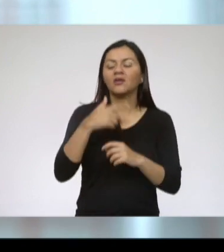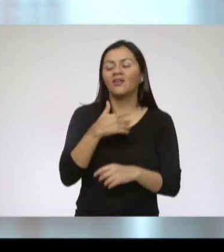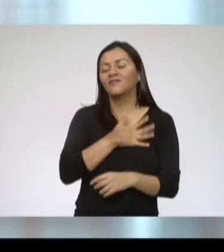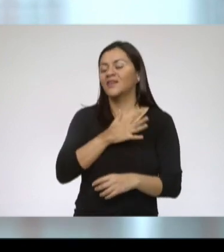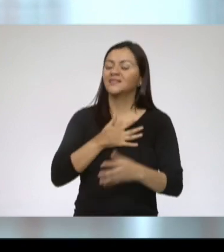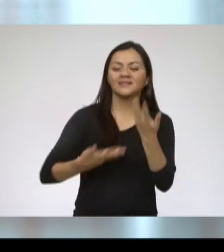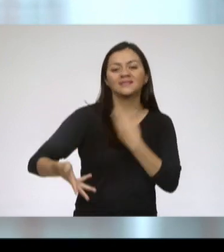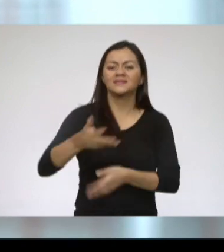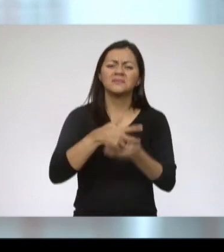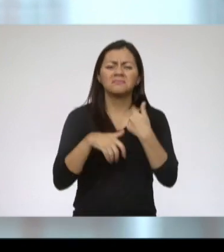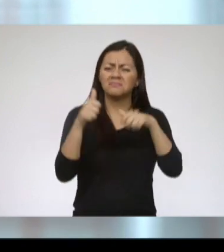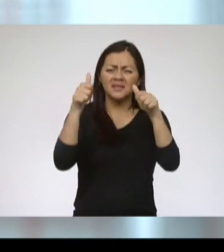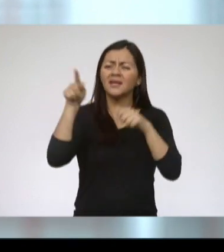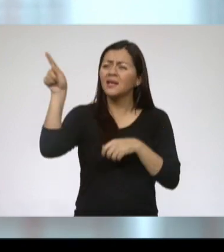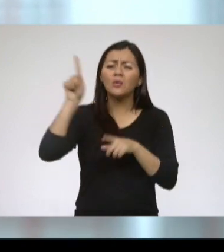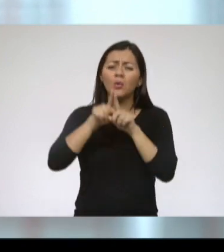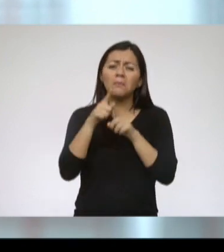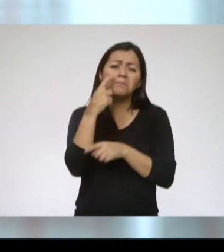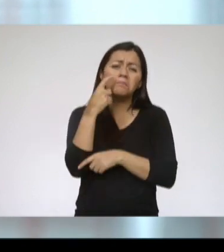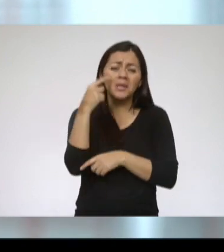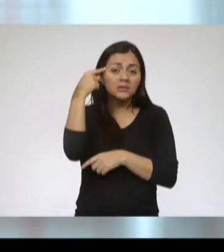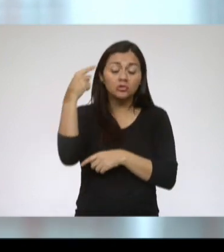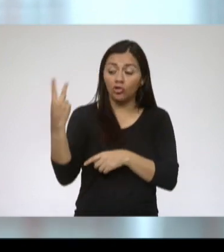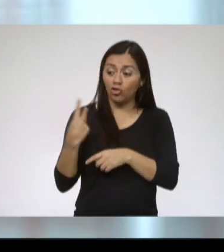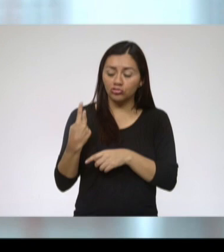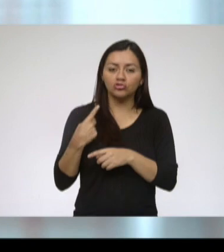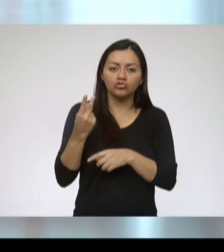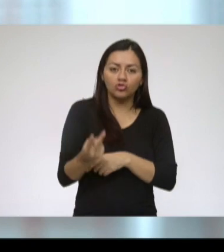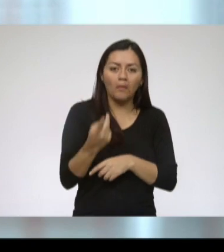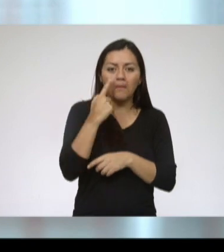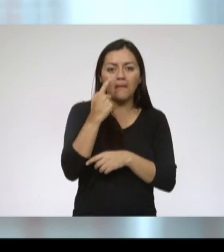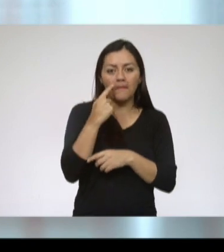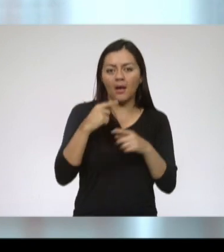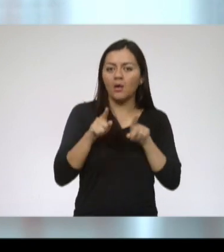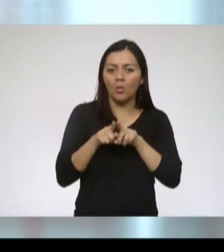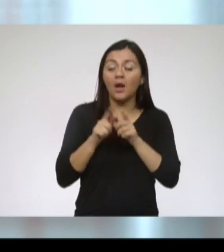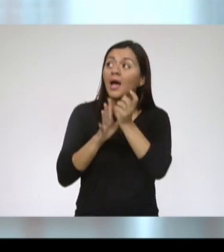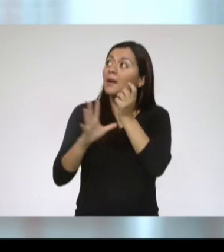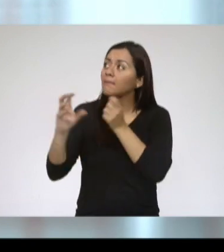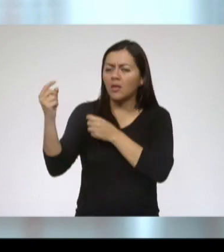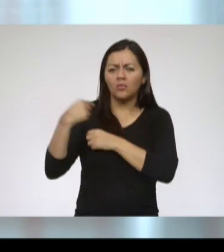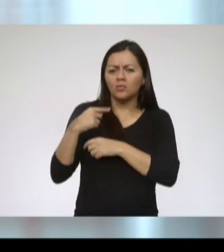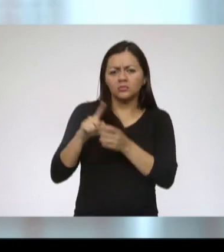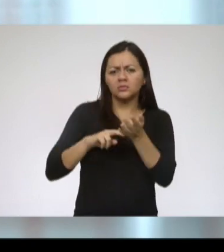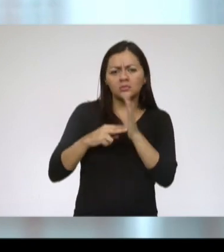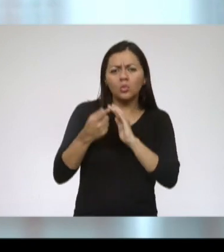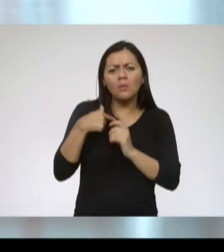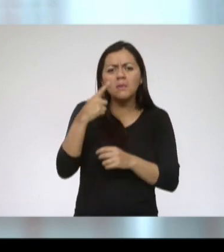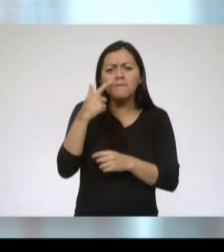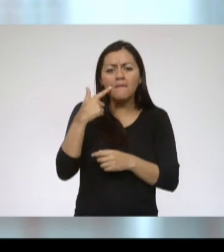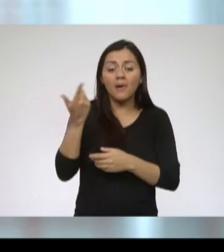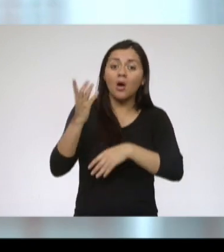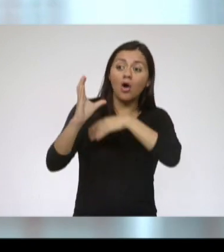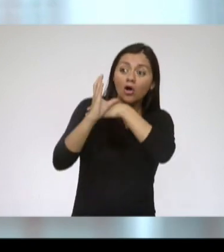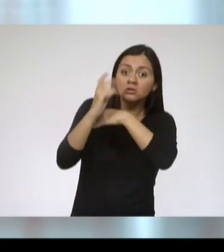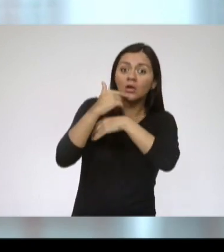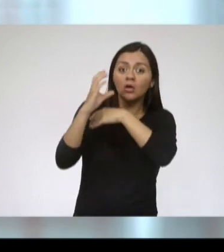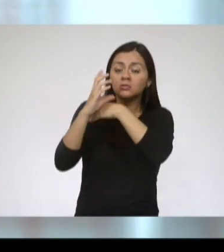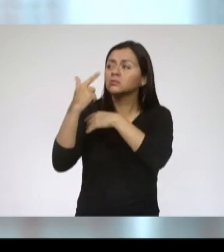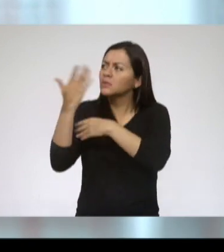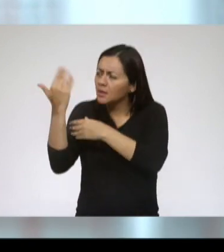que hagan como que si ellos fueran mis papás, que no les vea como hermano y que si quieren algún consejo, que les